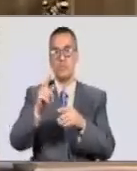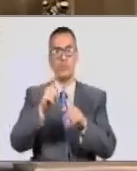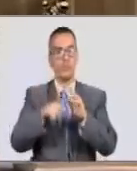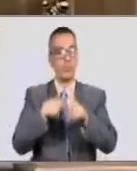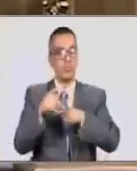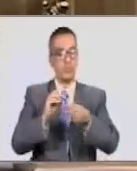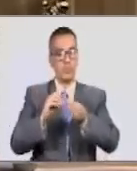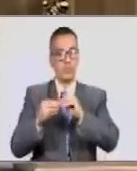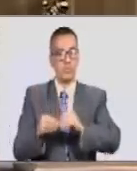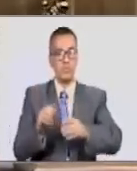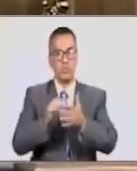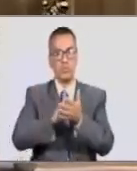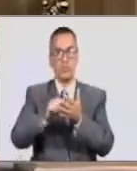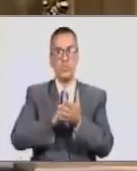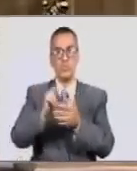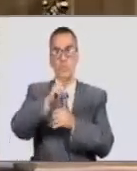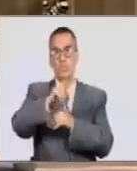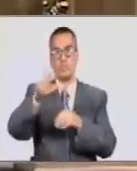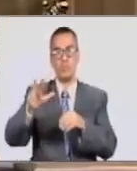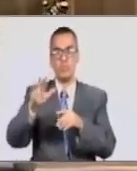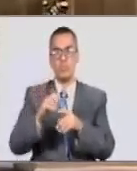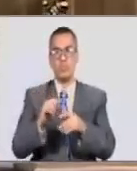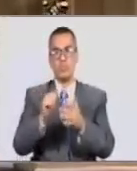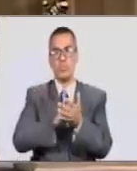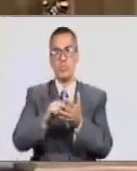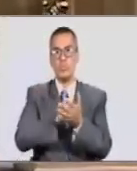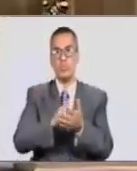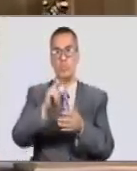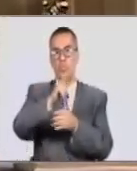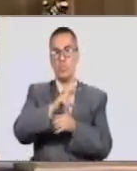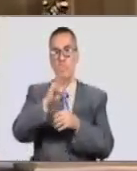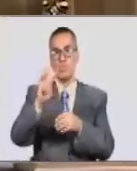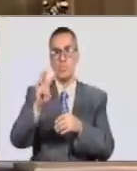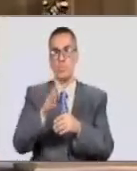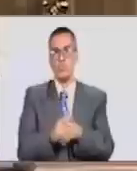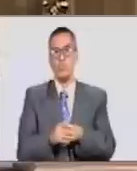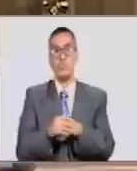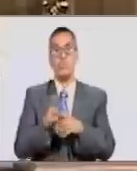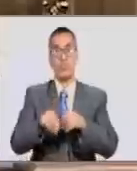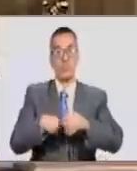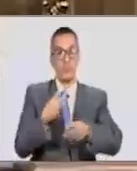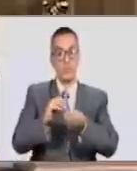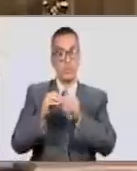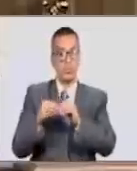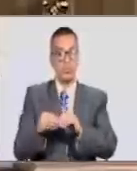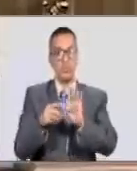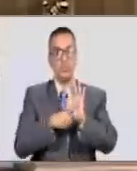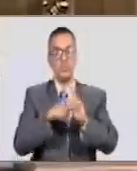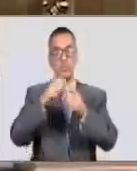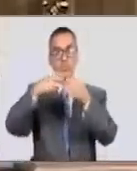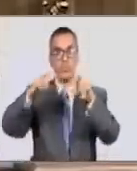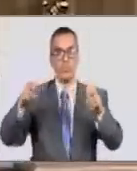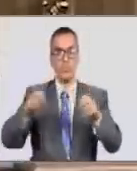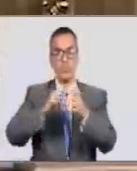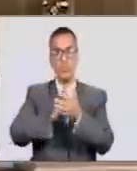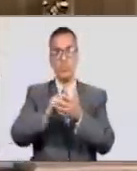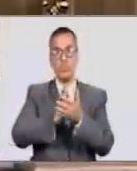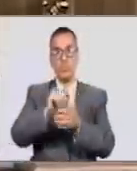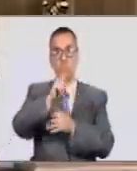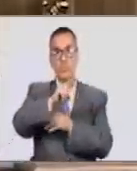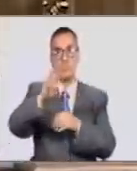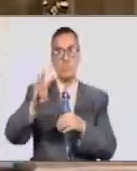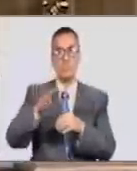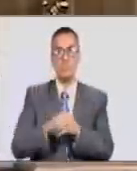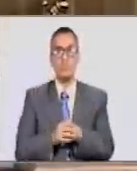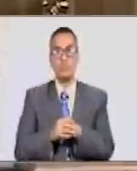propone modificar el artículo 23, que pasa a ser el artículo 24, el cual queda redactado en los siguientes términos. Artículo